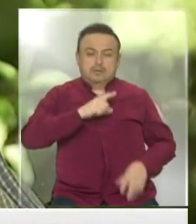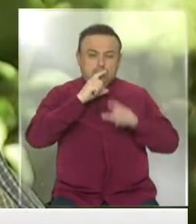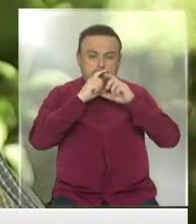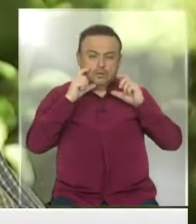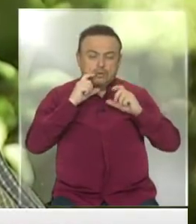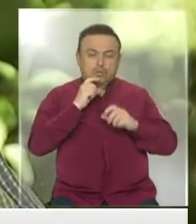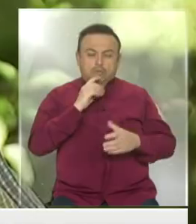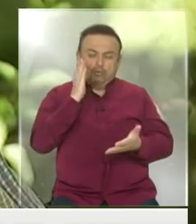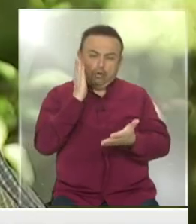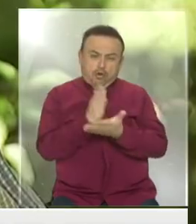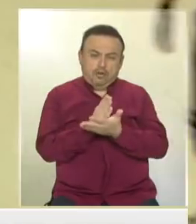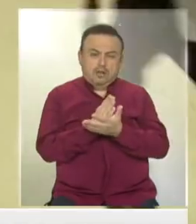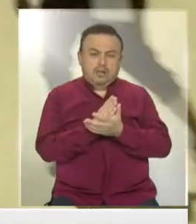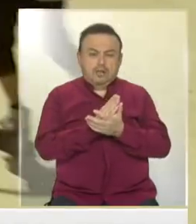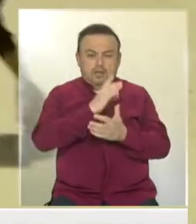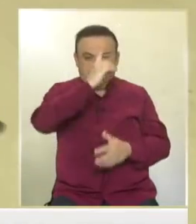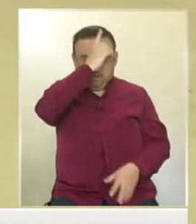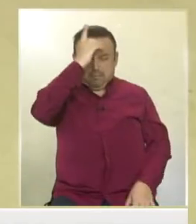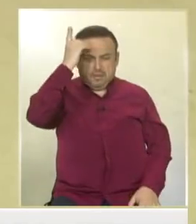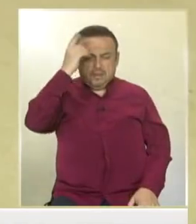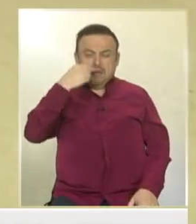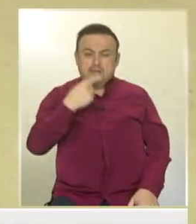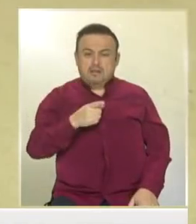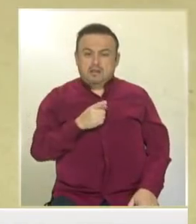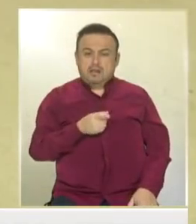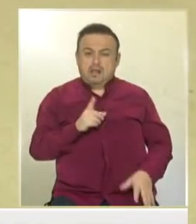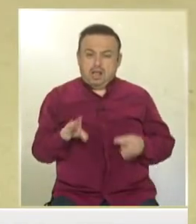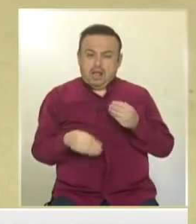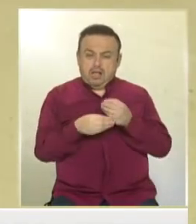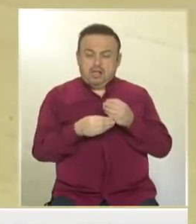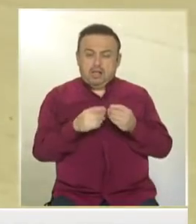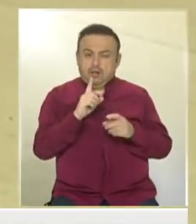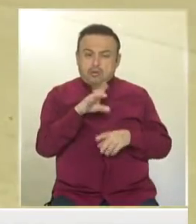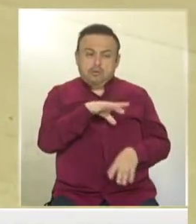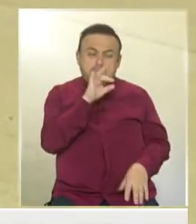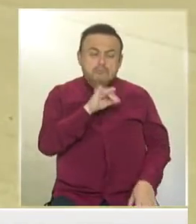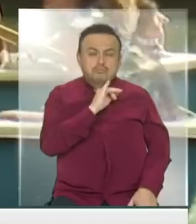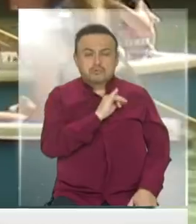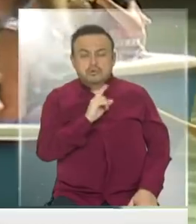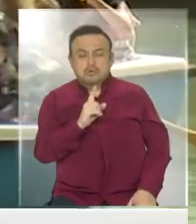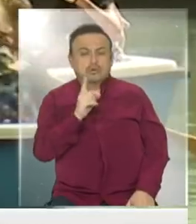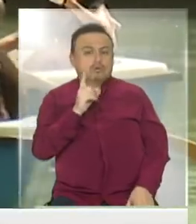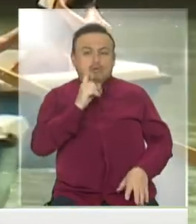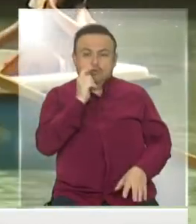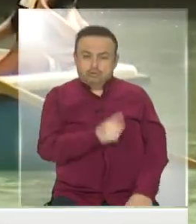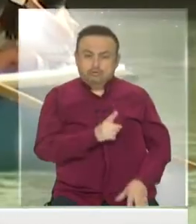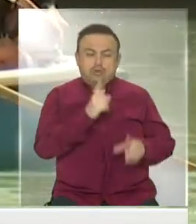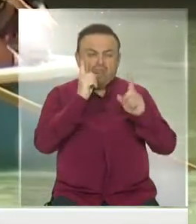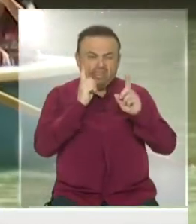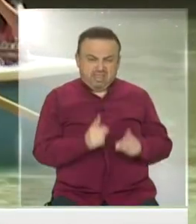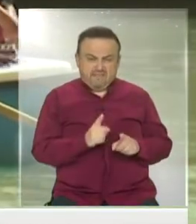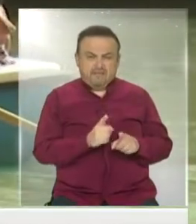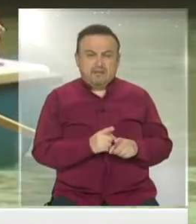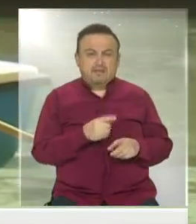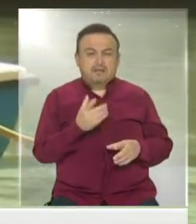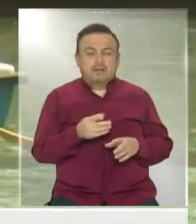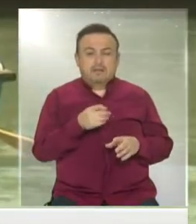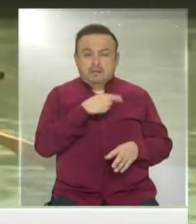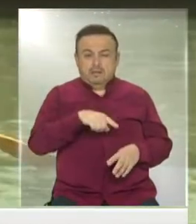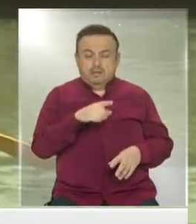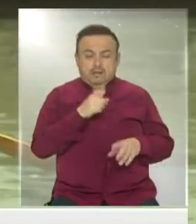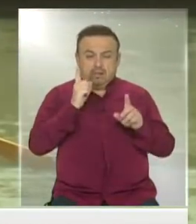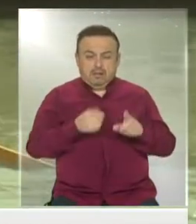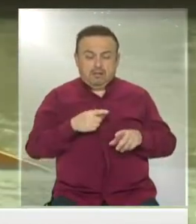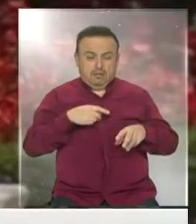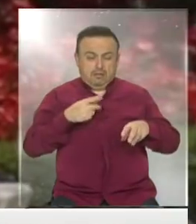Madrid. Se trata de una exigencia adicional y no una alternativa a la distancia social y otros tipos de precauciones. Si antes se exigía en el